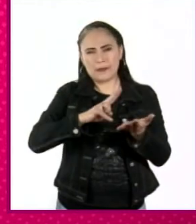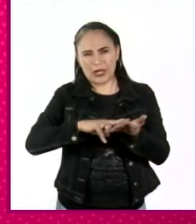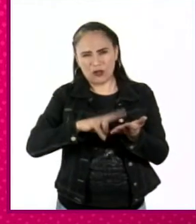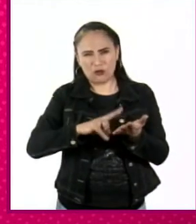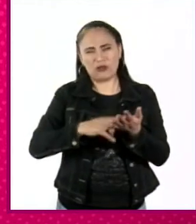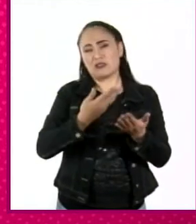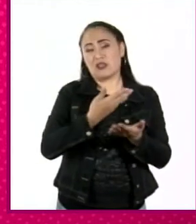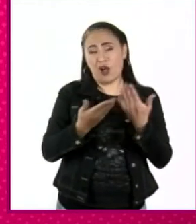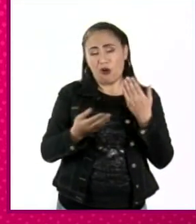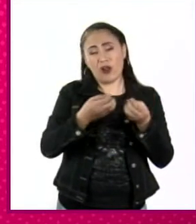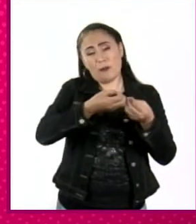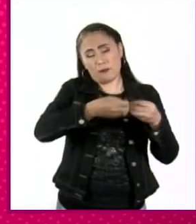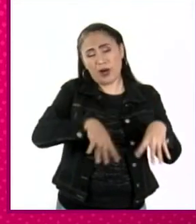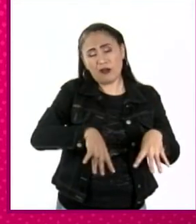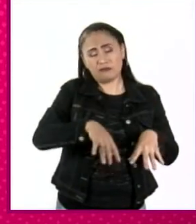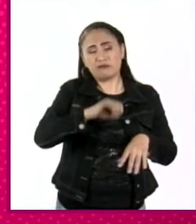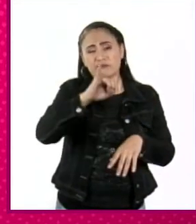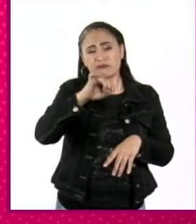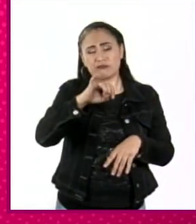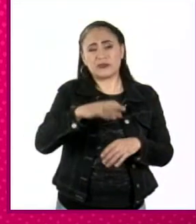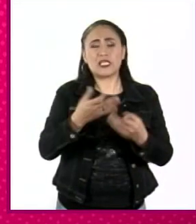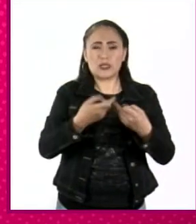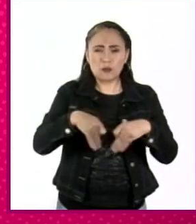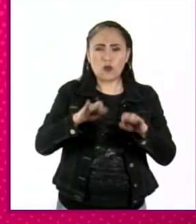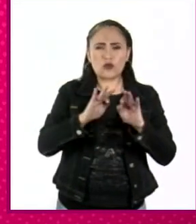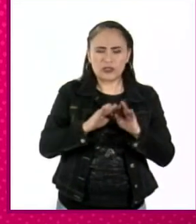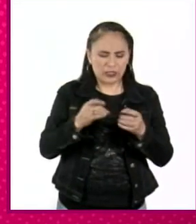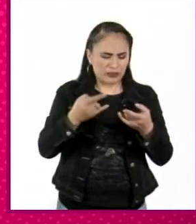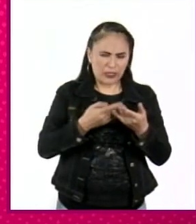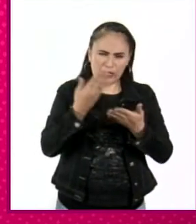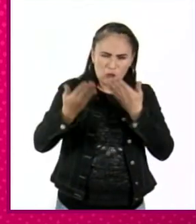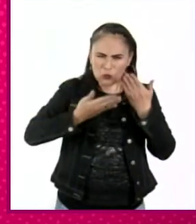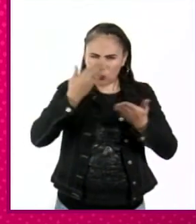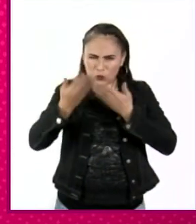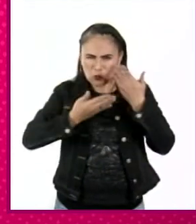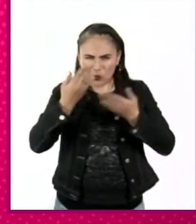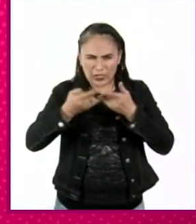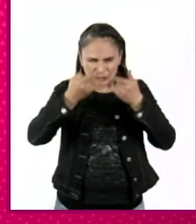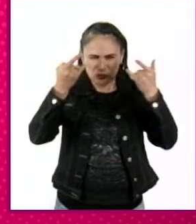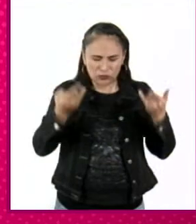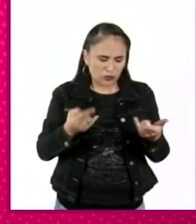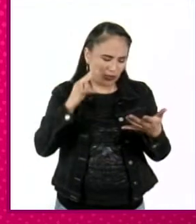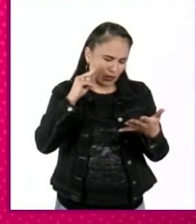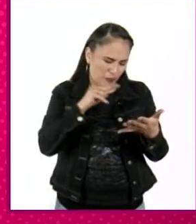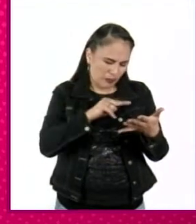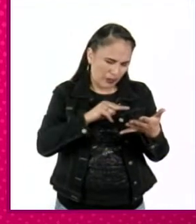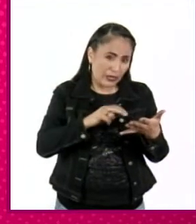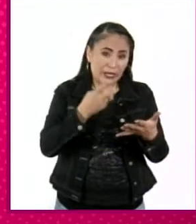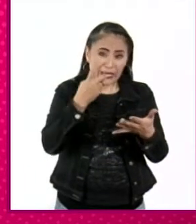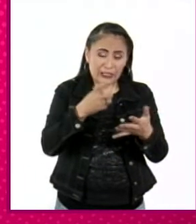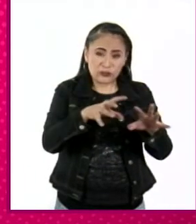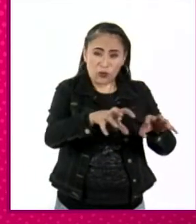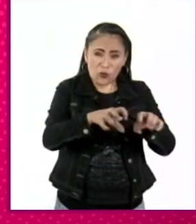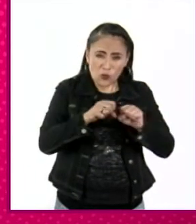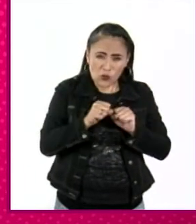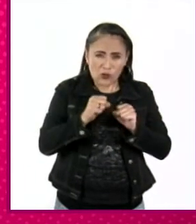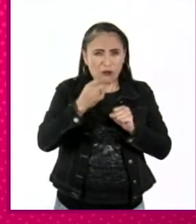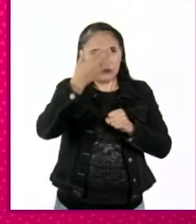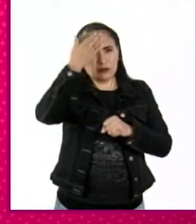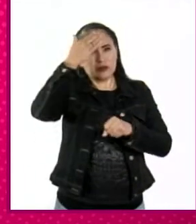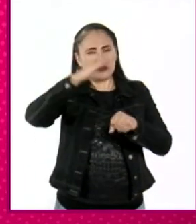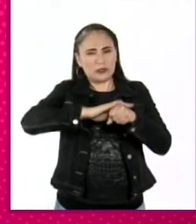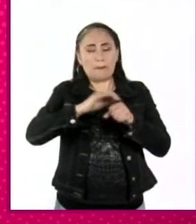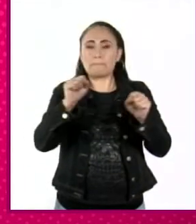están perdiendo. Es importante estudiarla, es importante que nuestros chavos la logren rescatar, que nuestros